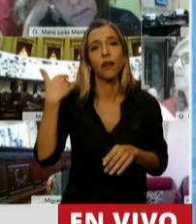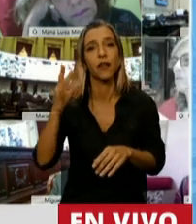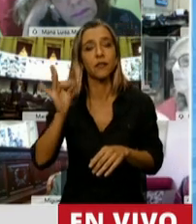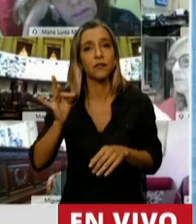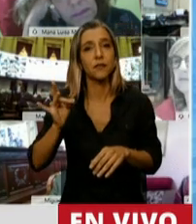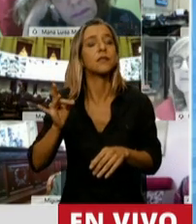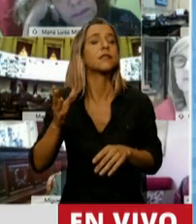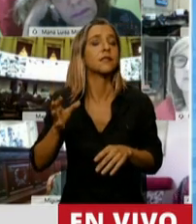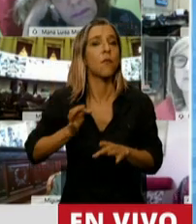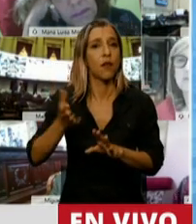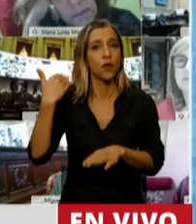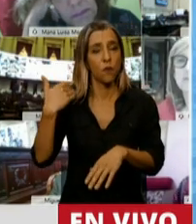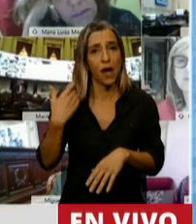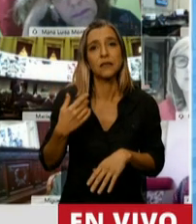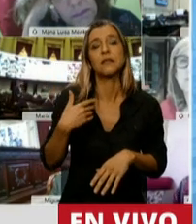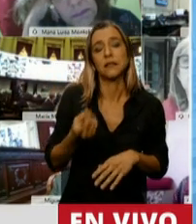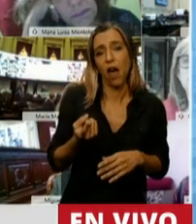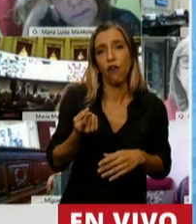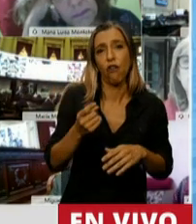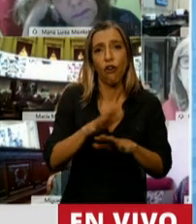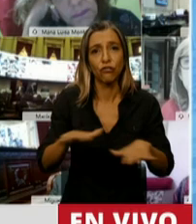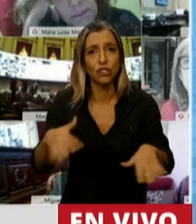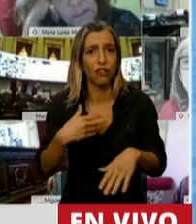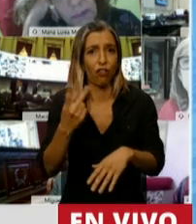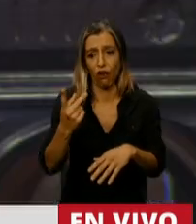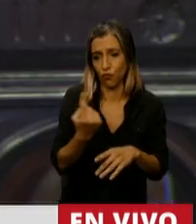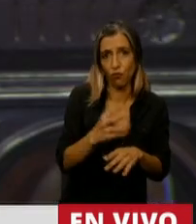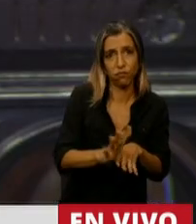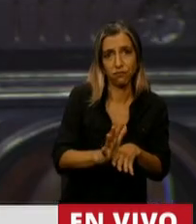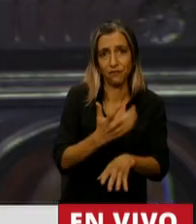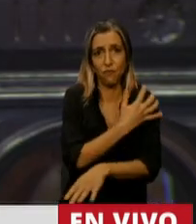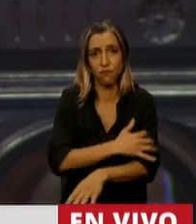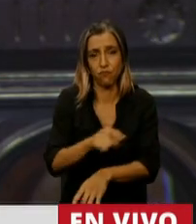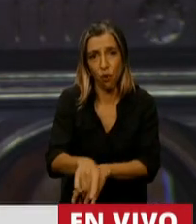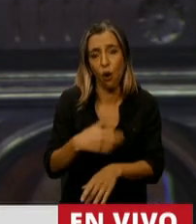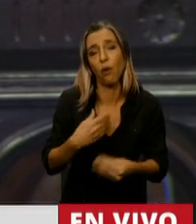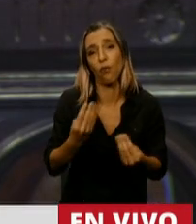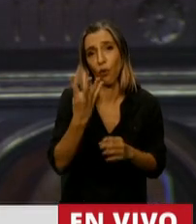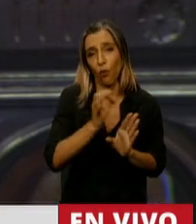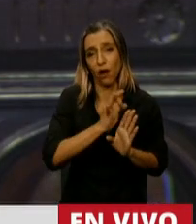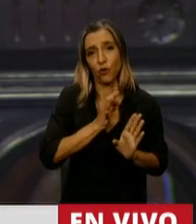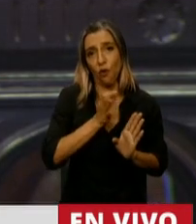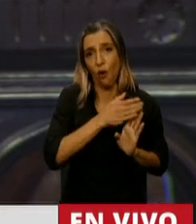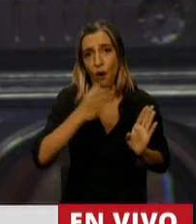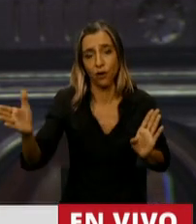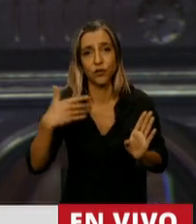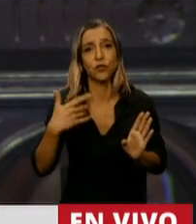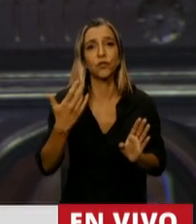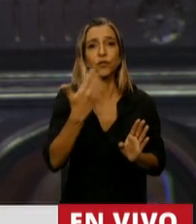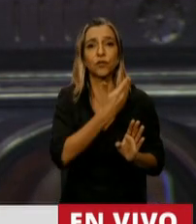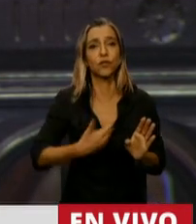niñas y adolescentes en este país estaba por debajo de la línea de la pobreza, resultado de 4 años de gobierno de Macri. Hablaron de